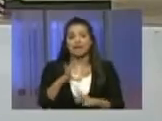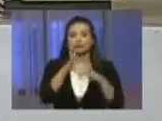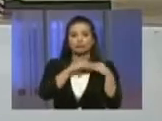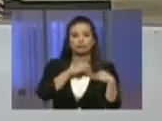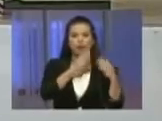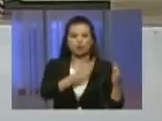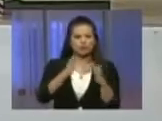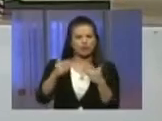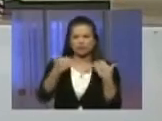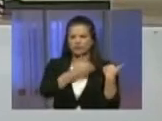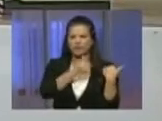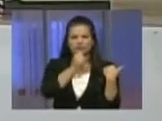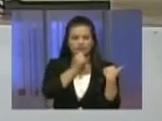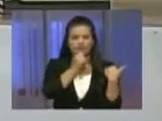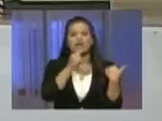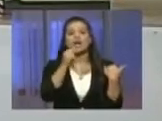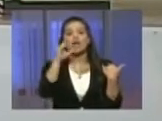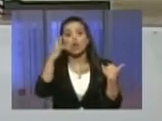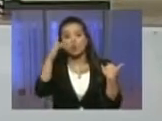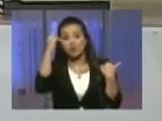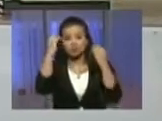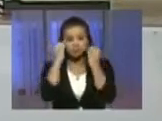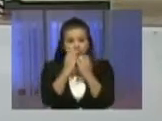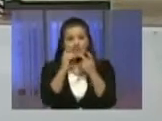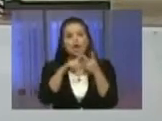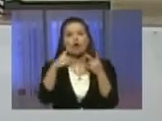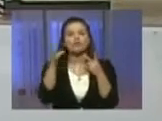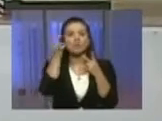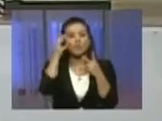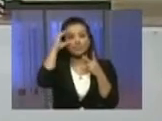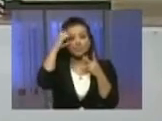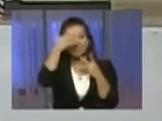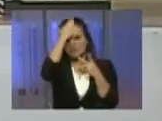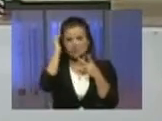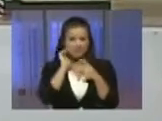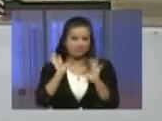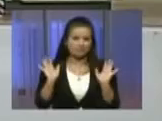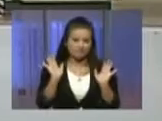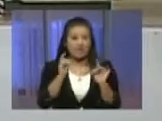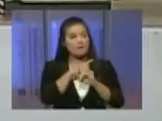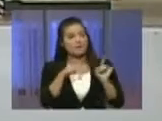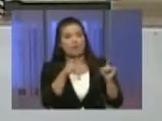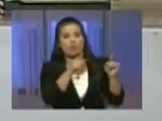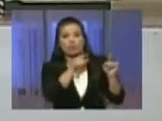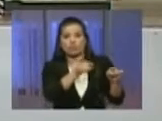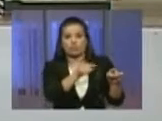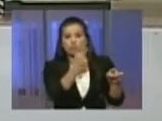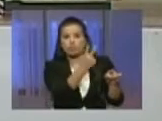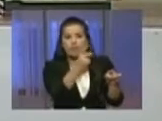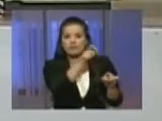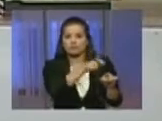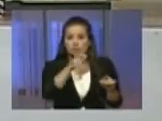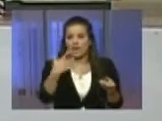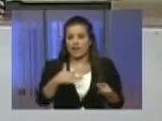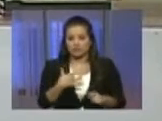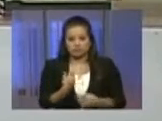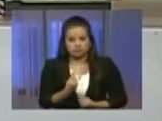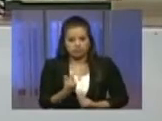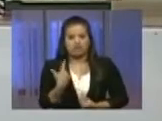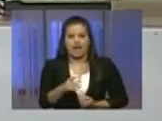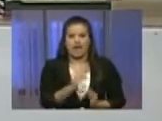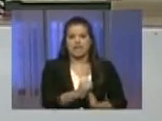y Dilma Bueno pero qué culpa tienen ellos de tener esa sensibilidad ese liderazgo esa